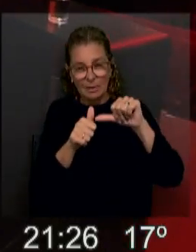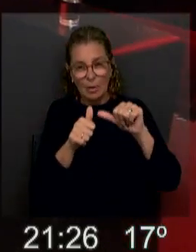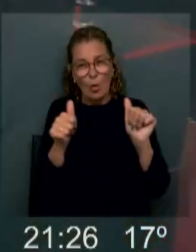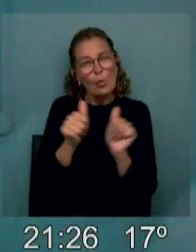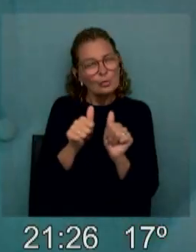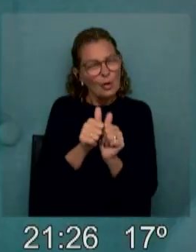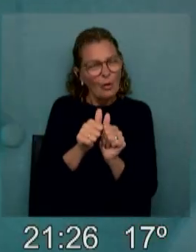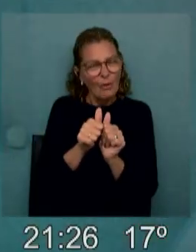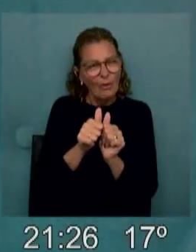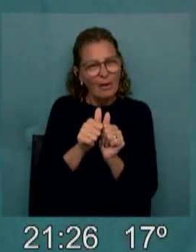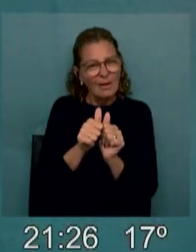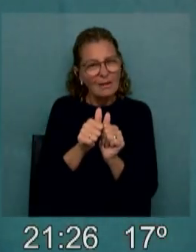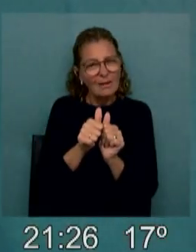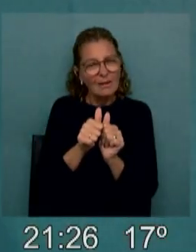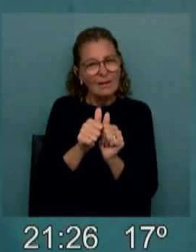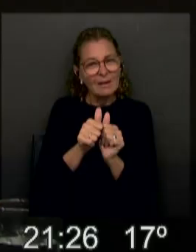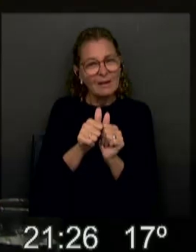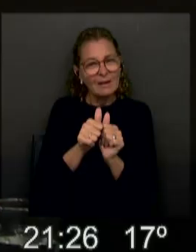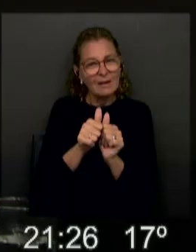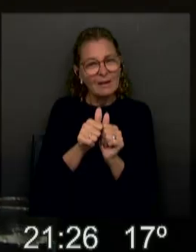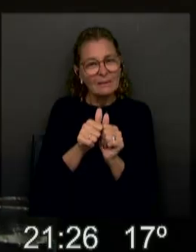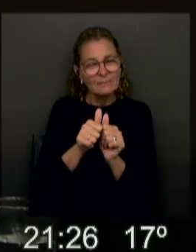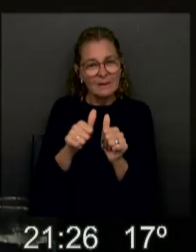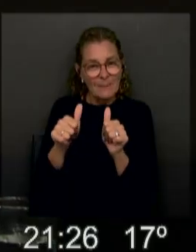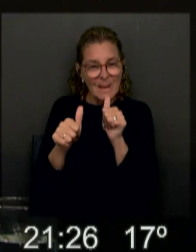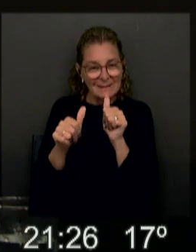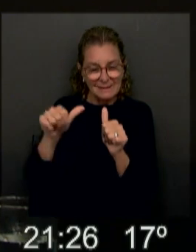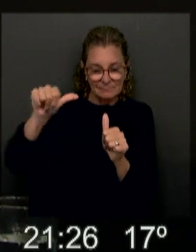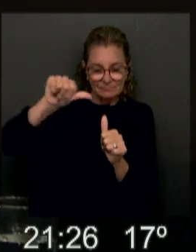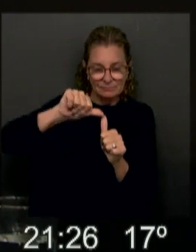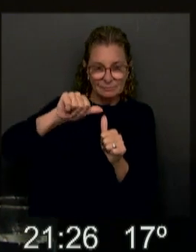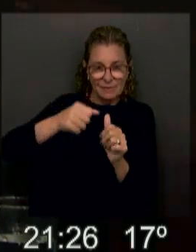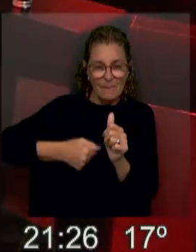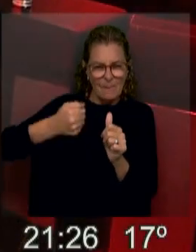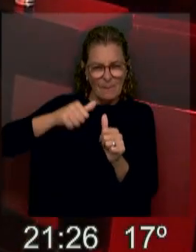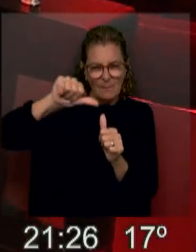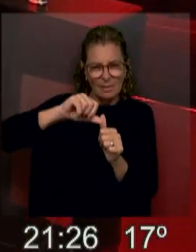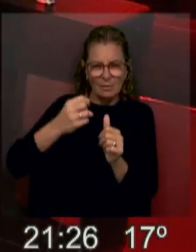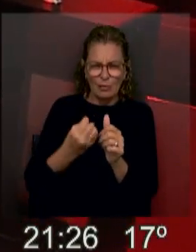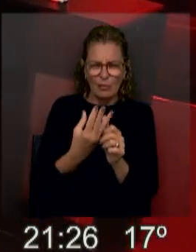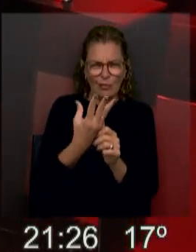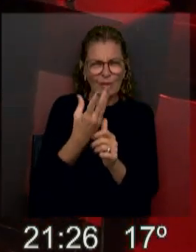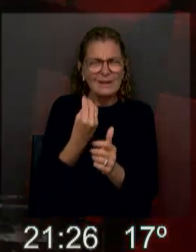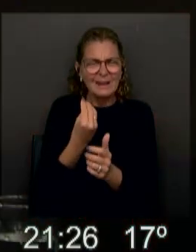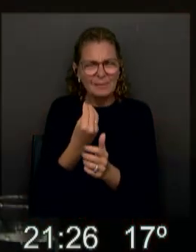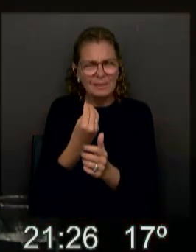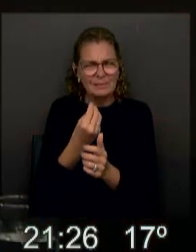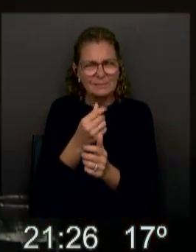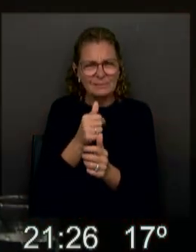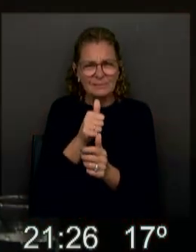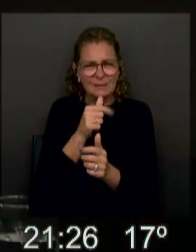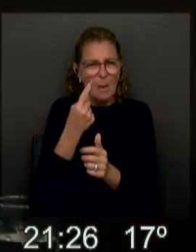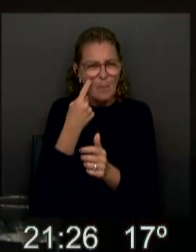o champán al mate? Champán, o sea, se le pone al mate. El mate con champán. Sí. Wow. ¿Y qué onda con las burbujitas? Ya lo vamos a